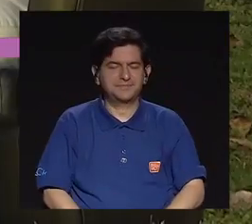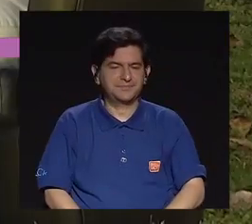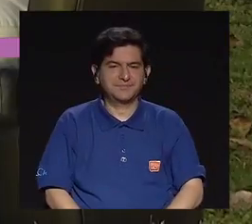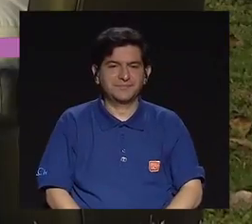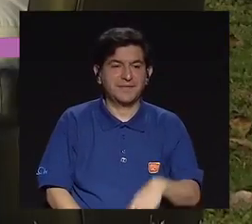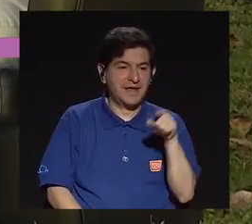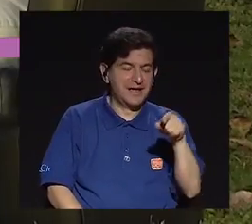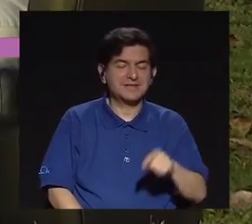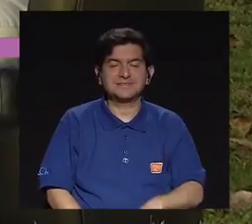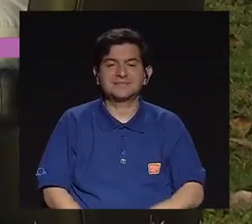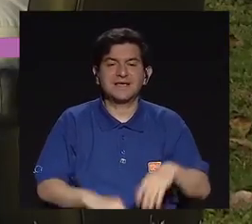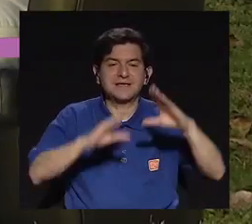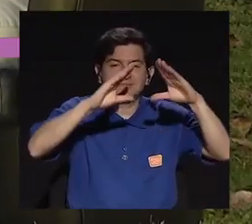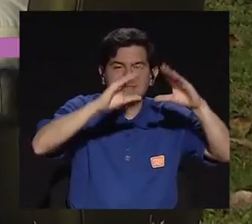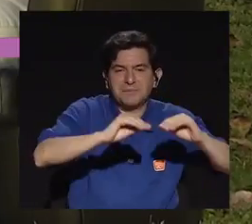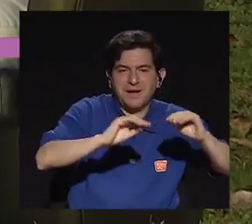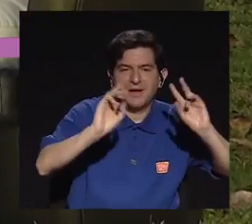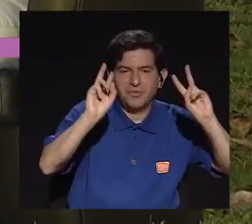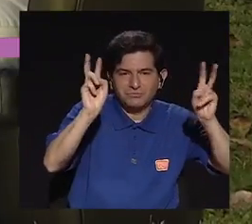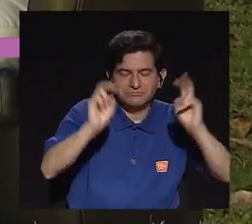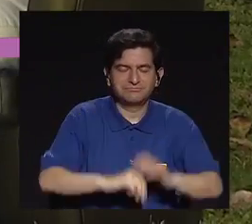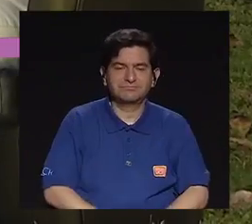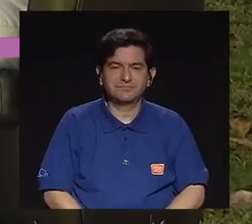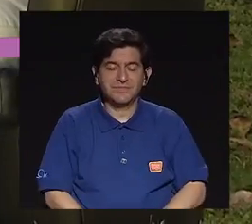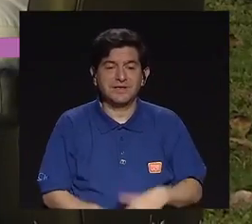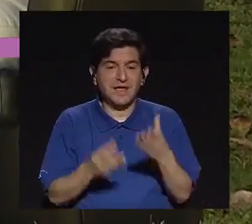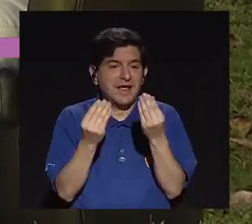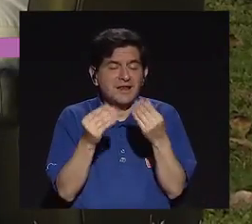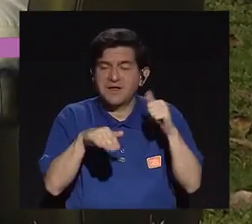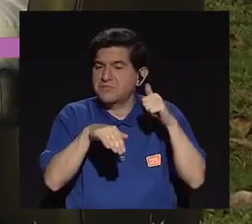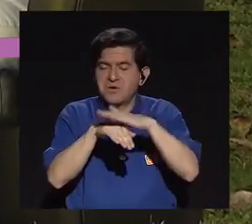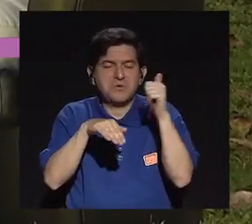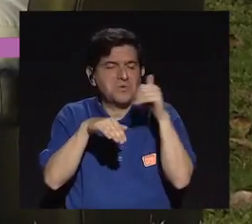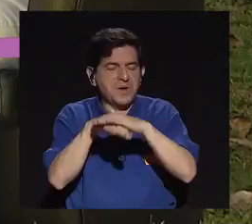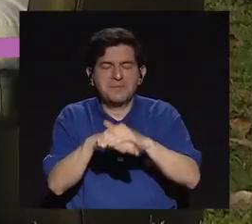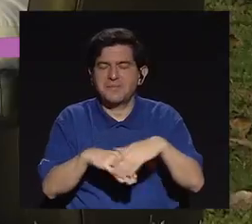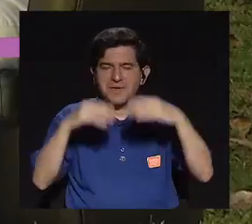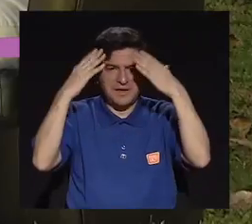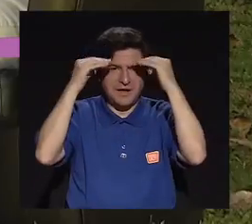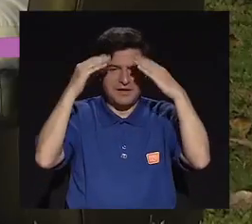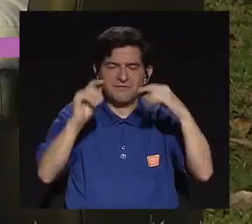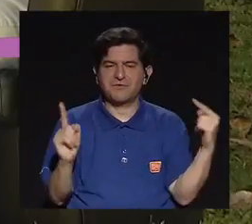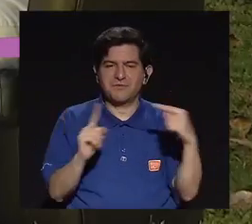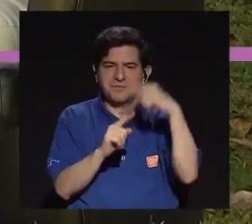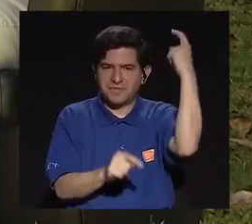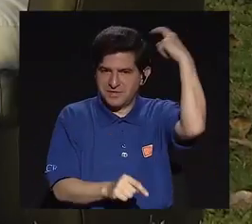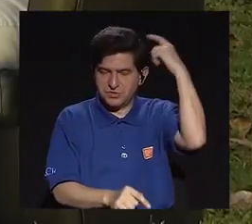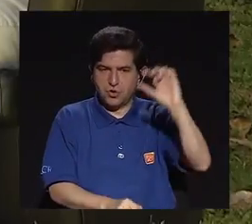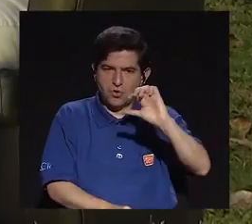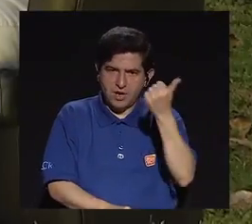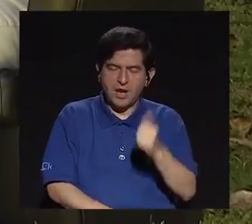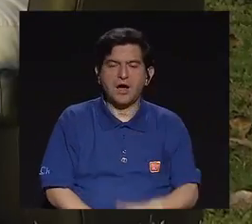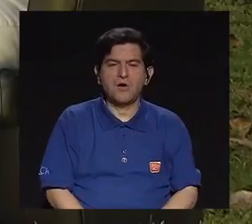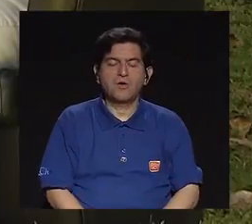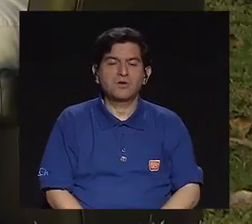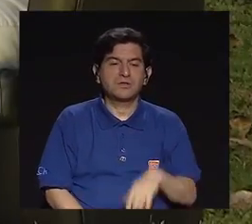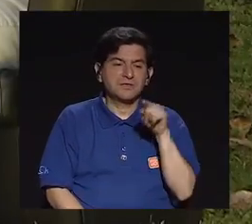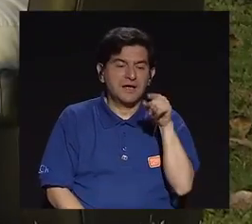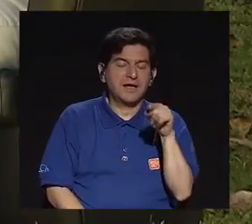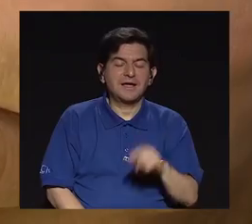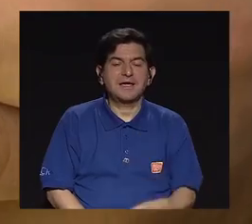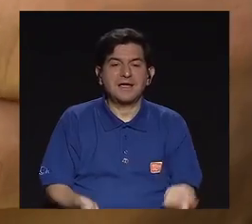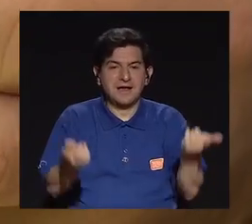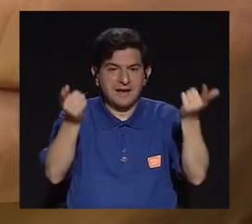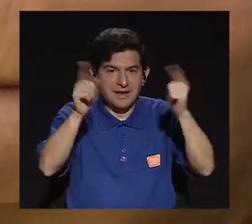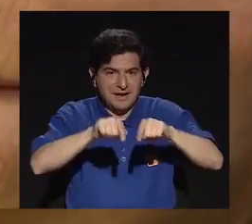decir así, el vestíbulo se apaga. Se apaga. Porque el nervio no está llevando la información al cerebro. Y la otra causa, que es la neuronitis